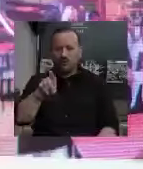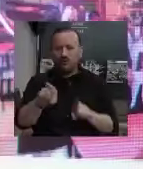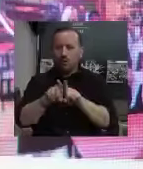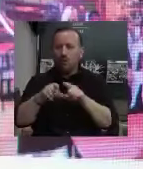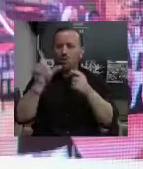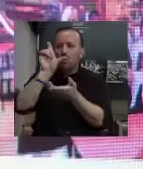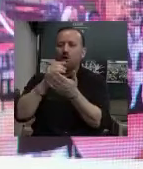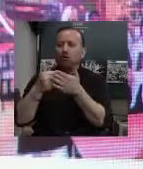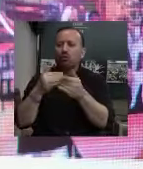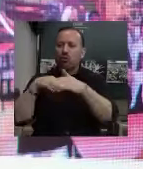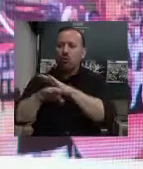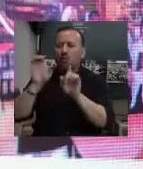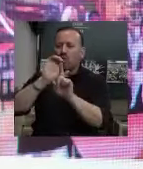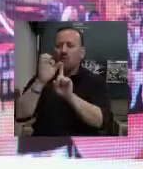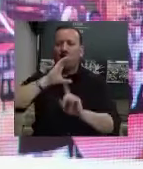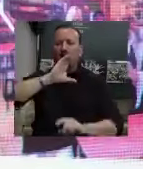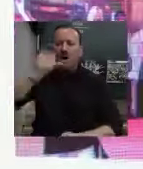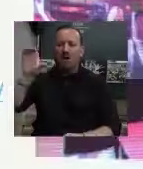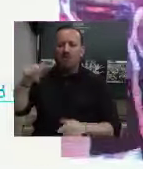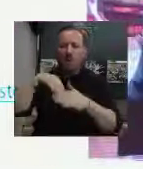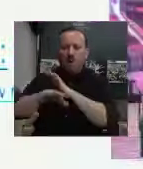la cultura del campo